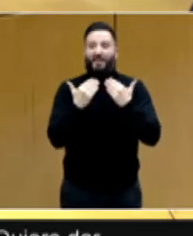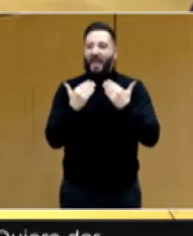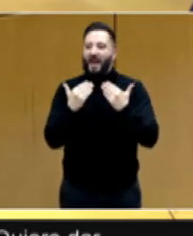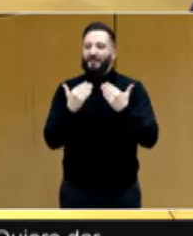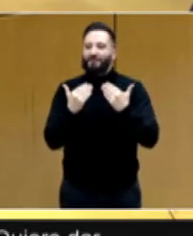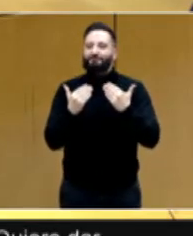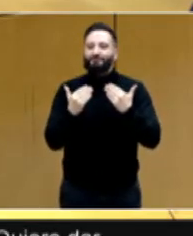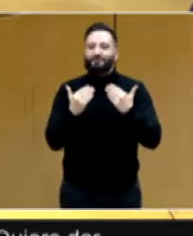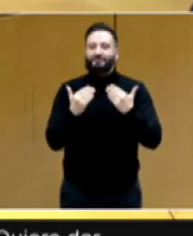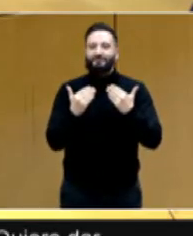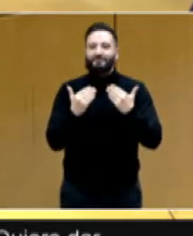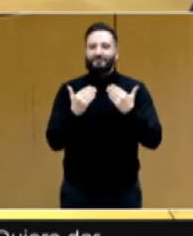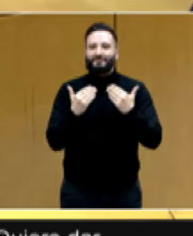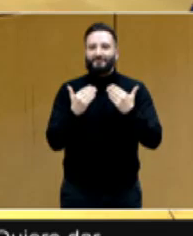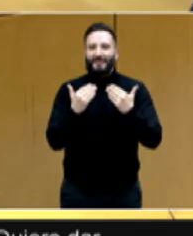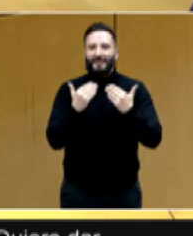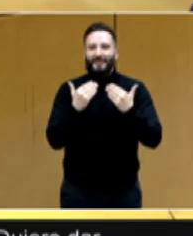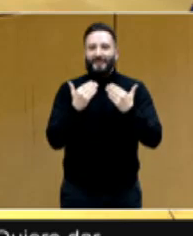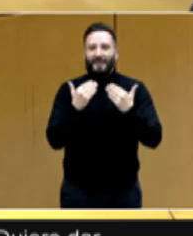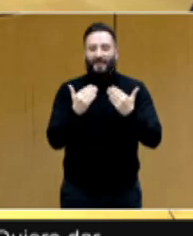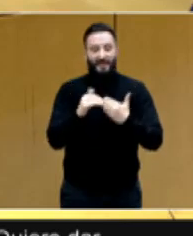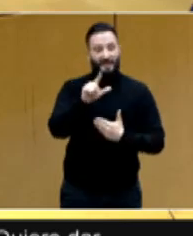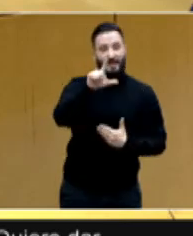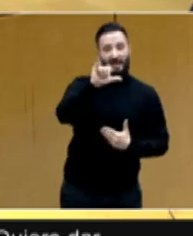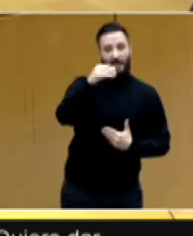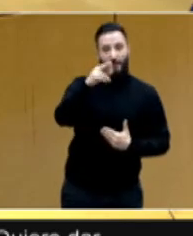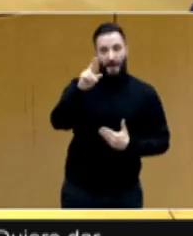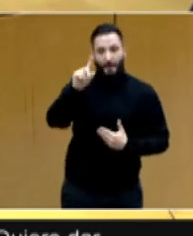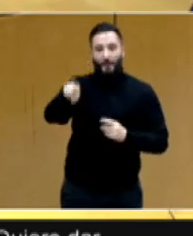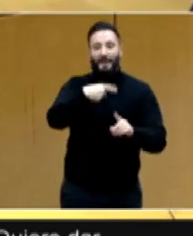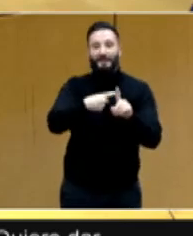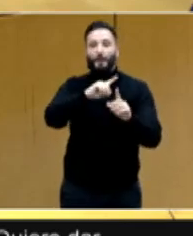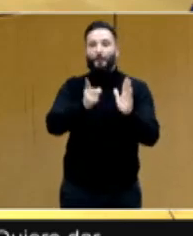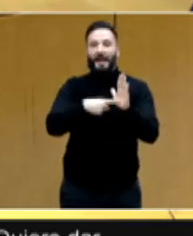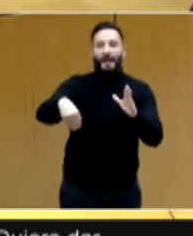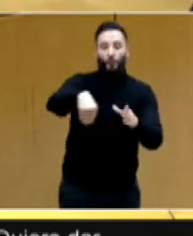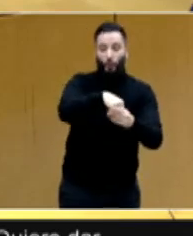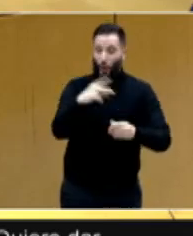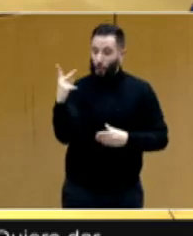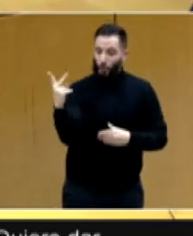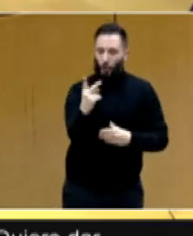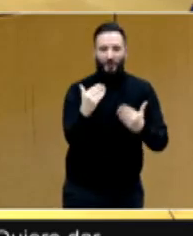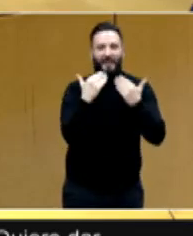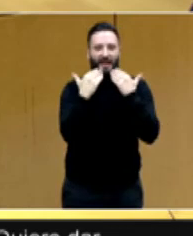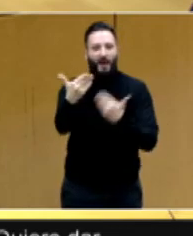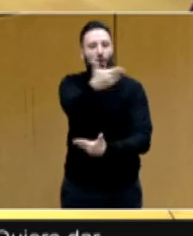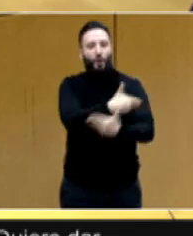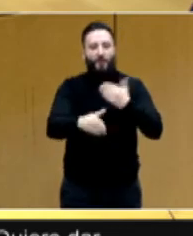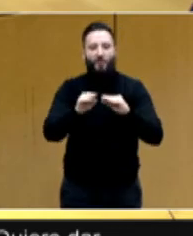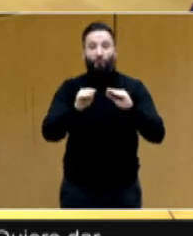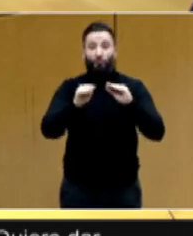colaboración de liber y de plena inclusión que han hecho posible también que podamos contar con